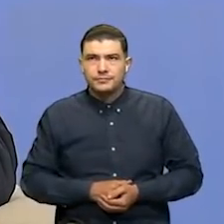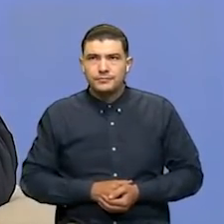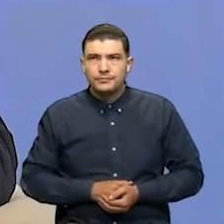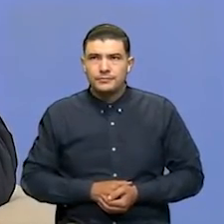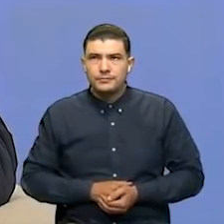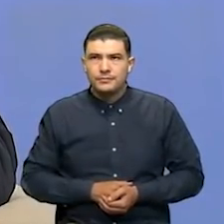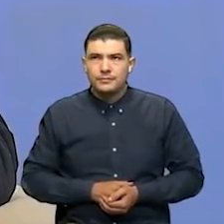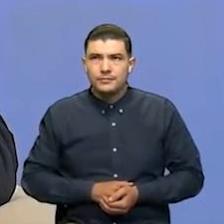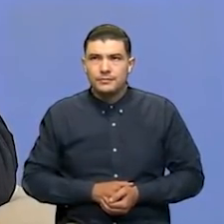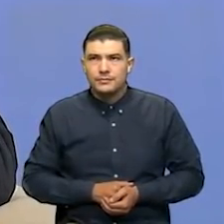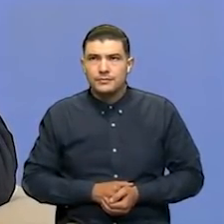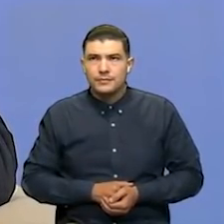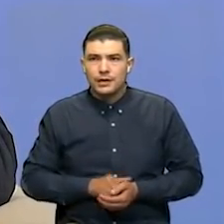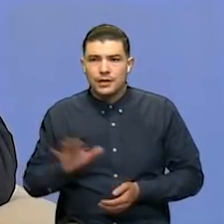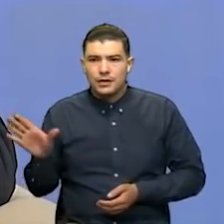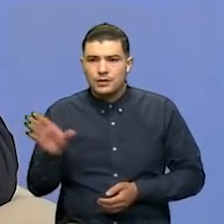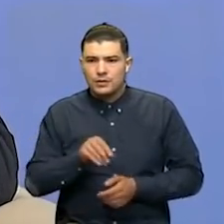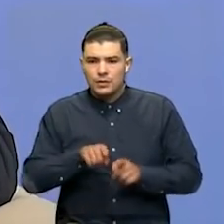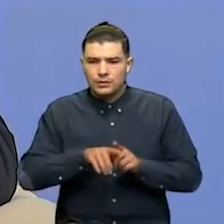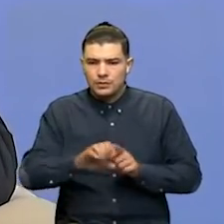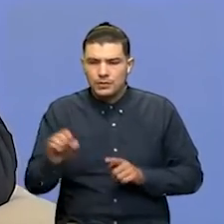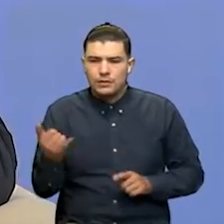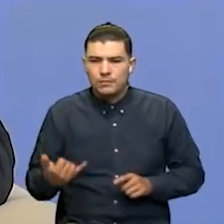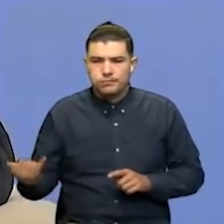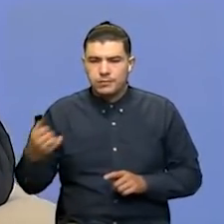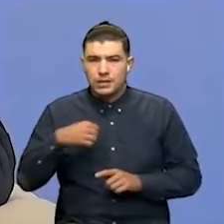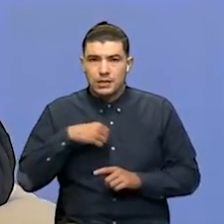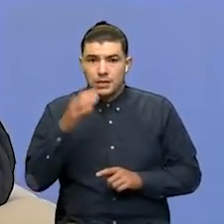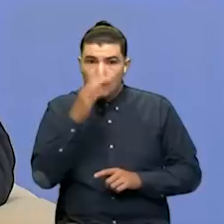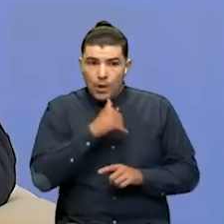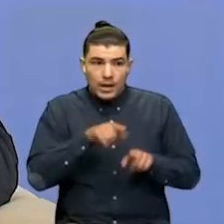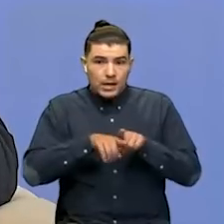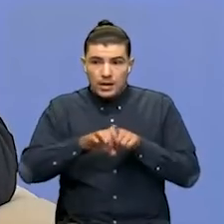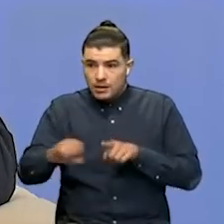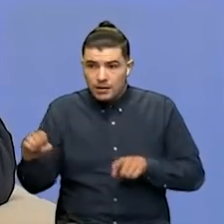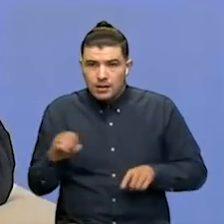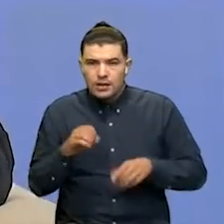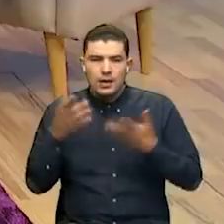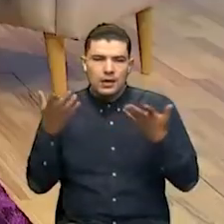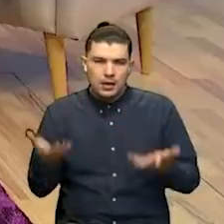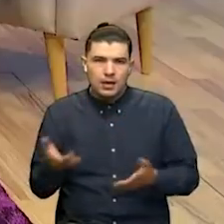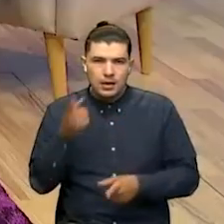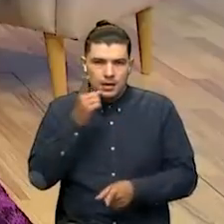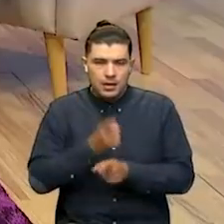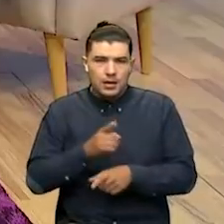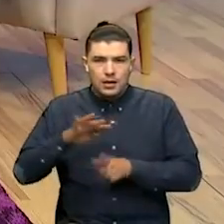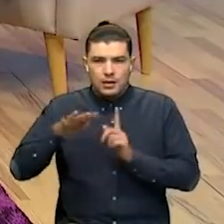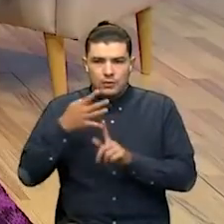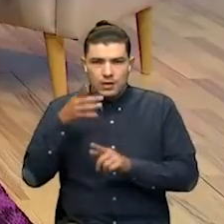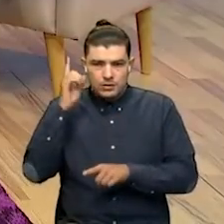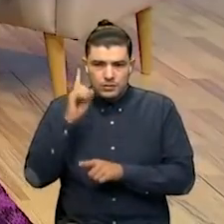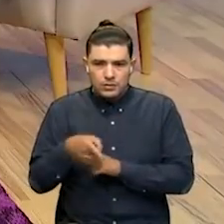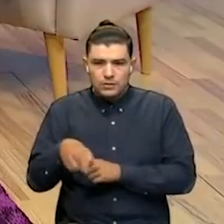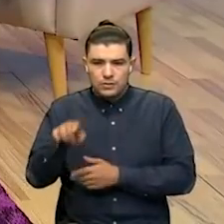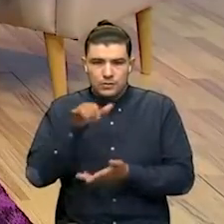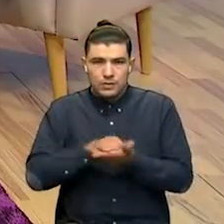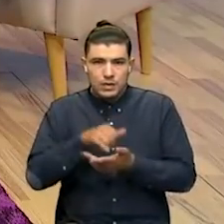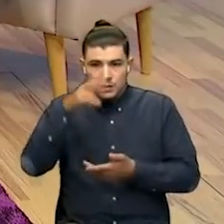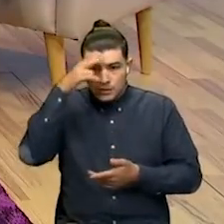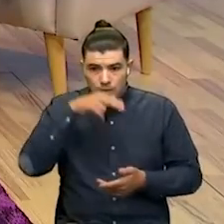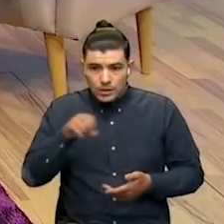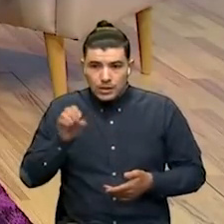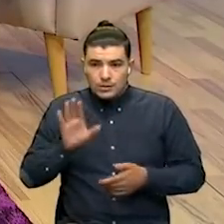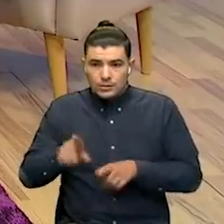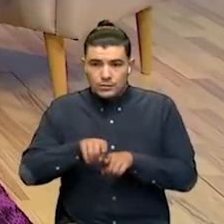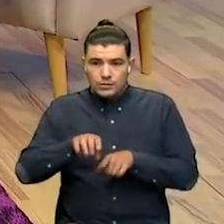causante. Todos los hermanos que se tengan, si no hay hermanos, ya ahí sí vendría el cuarto orden, que serían los hijos de los